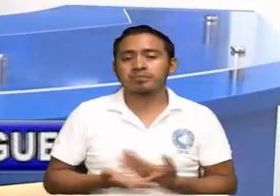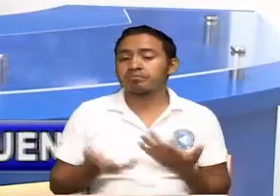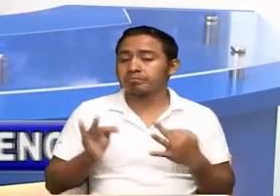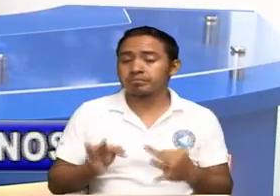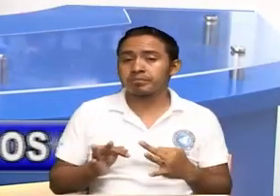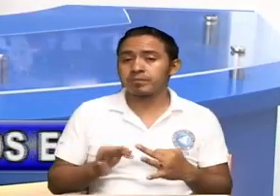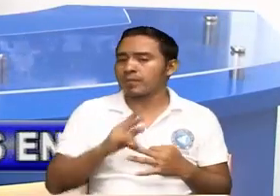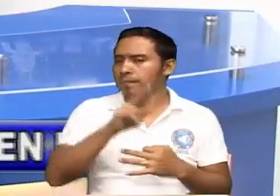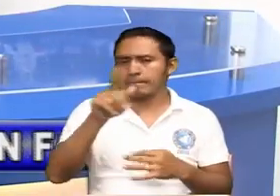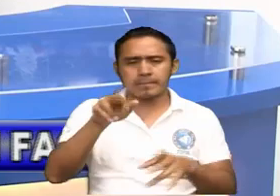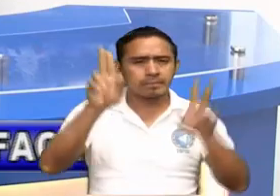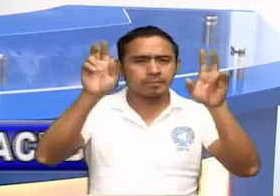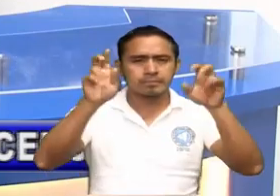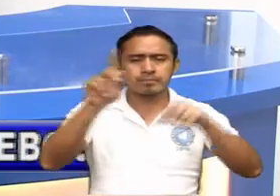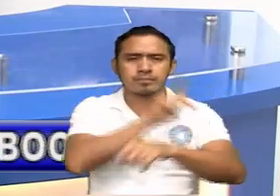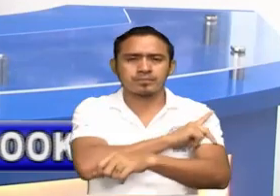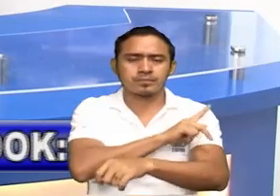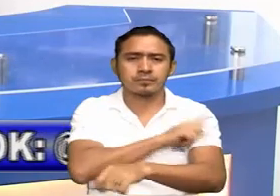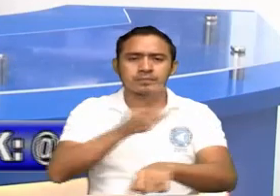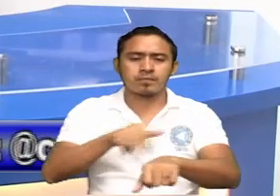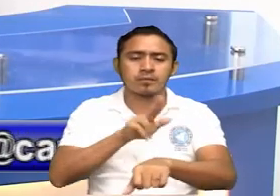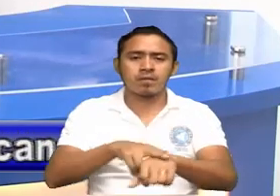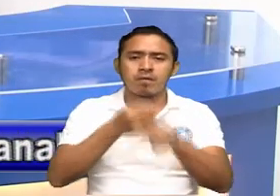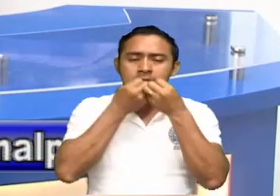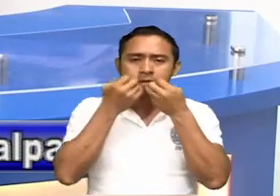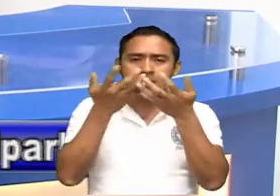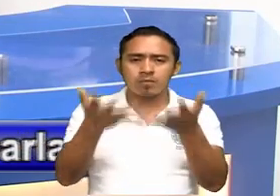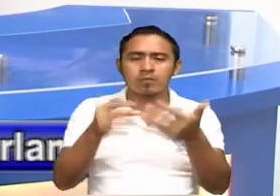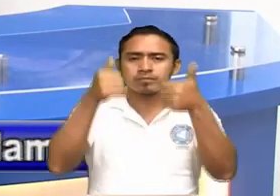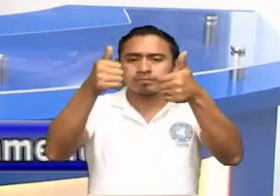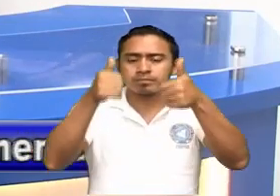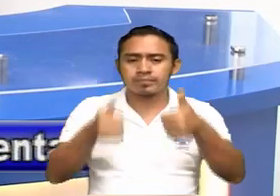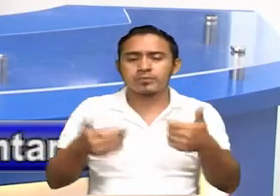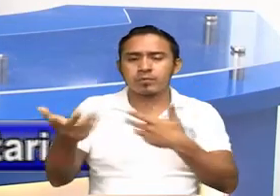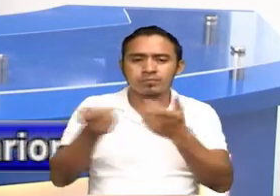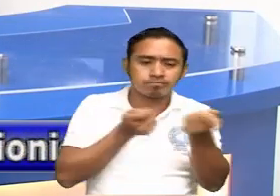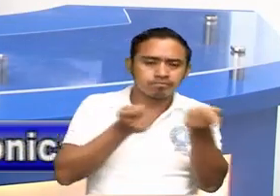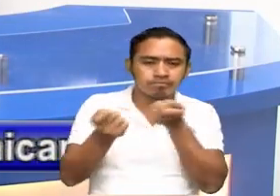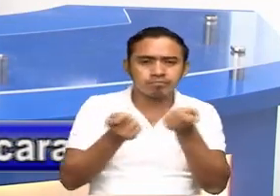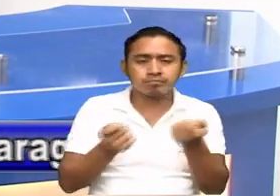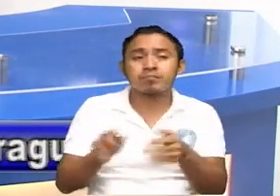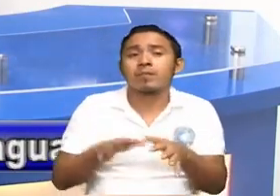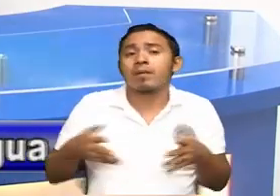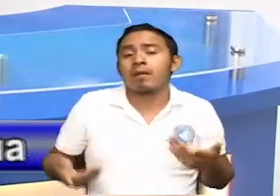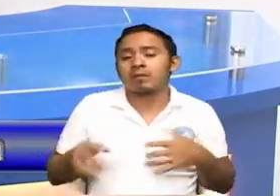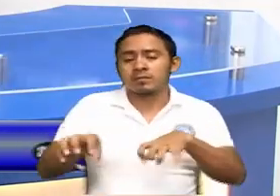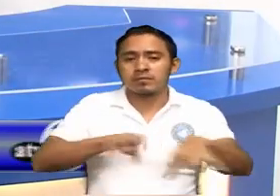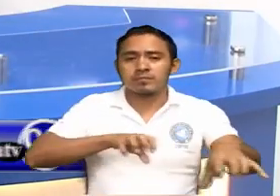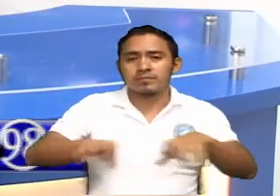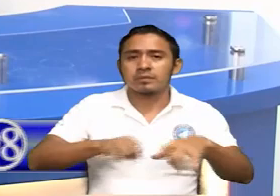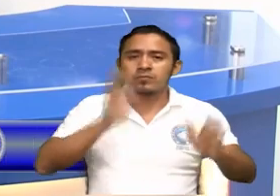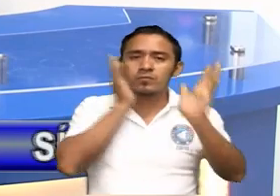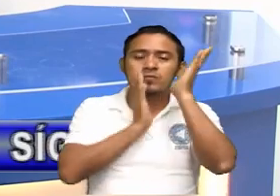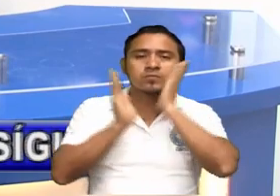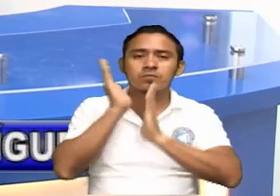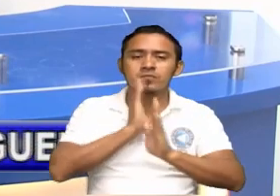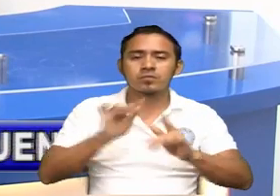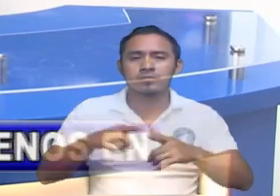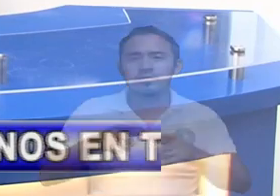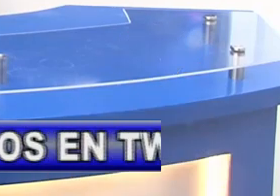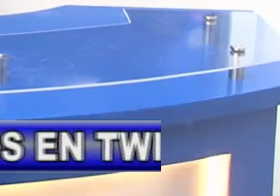Bien, sobre el mismo tema, la Policía Nacional emitió un comunicado con las medidas de seguridad para las fiestas agostinas en